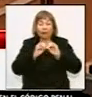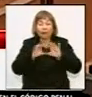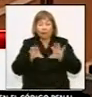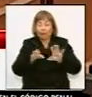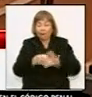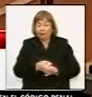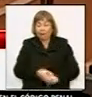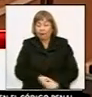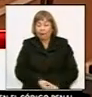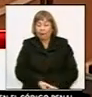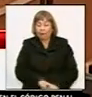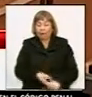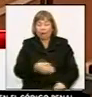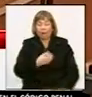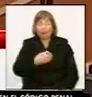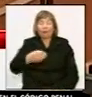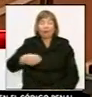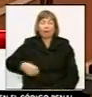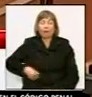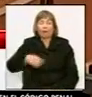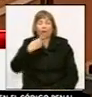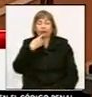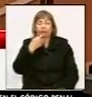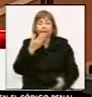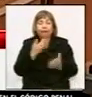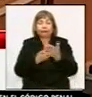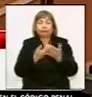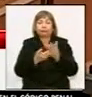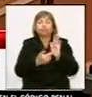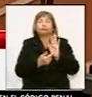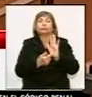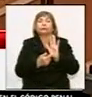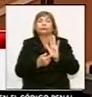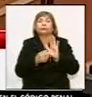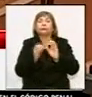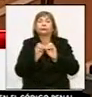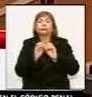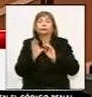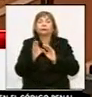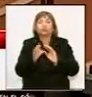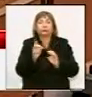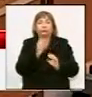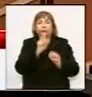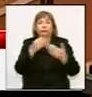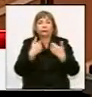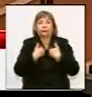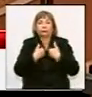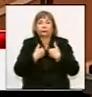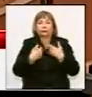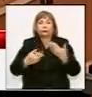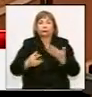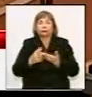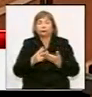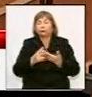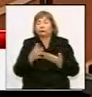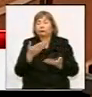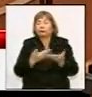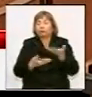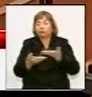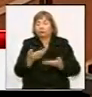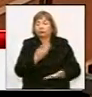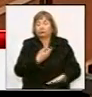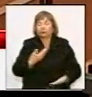contundente. La ministra ha dicho que la empresa presentó una declaración jurada de que no tenía impedimento de contratar con el